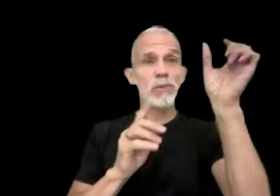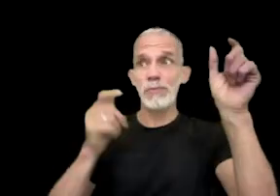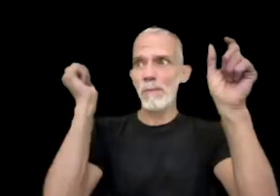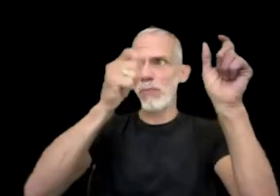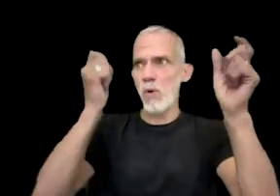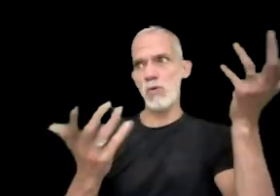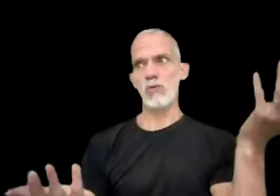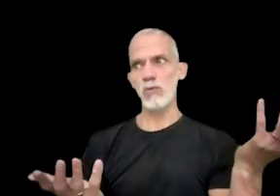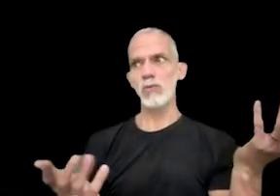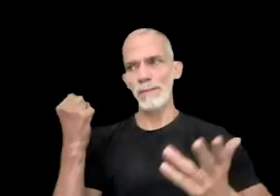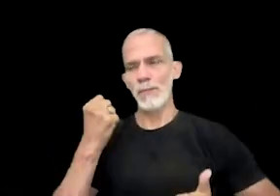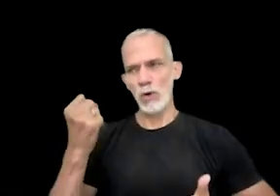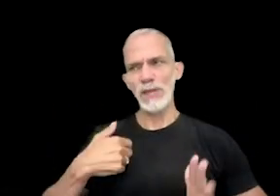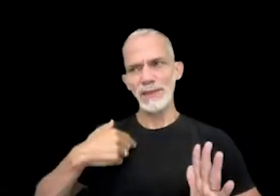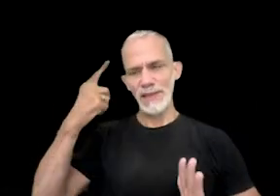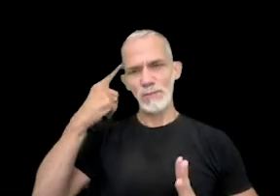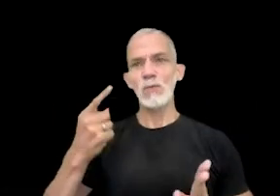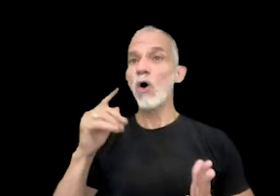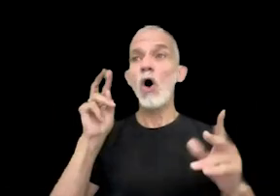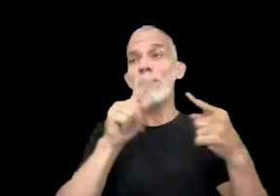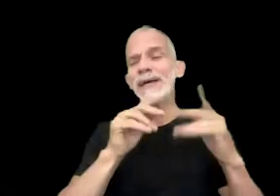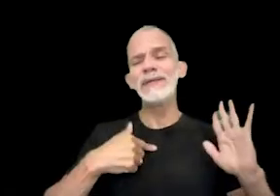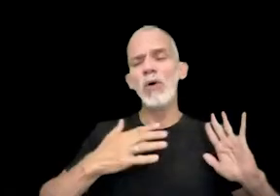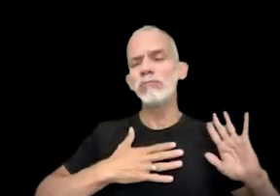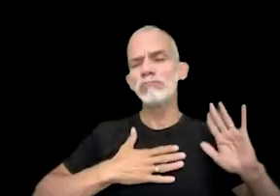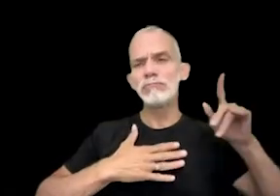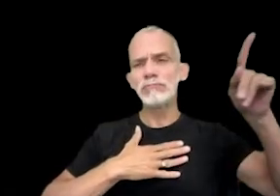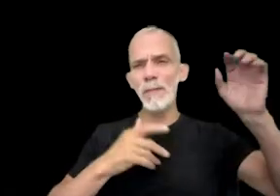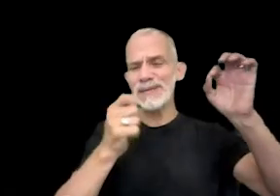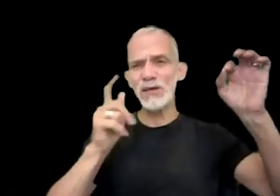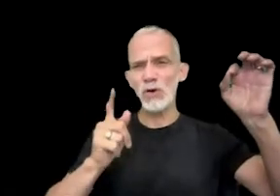porque estoy escribiendo mis ideas. Mi objetivo era colgar el pizarrón.